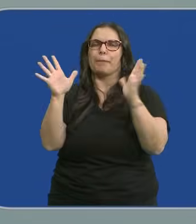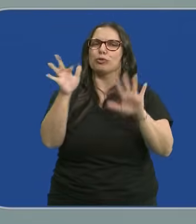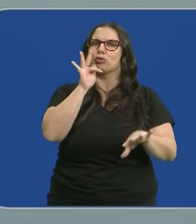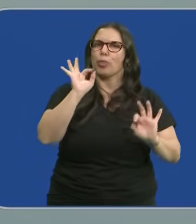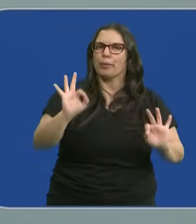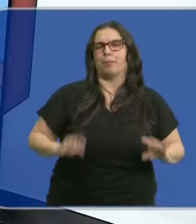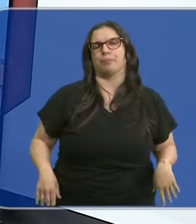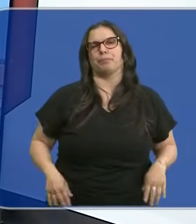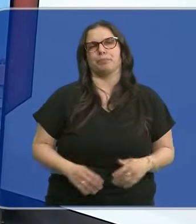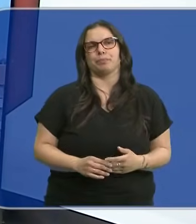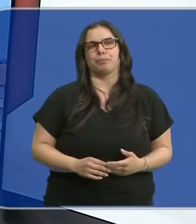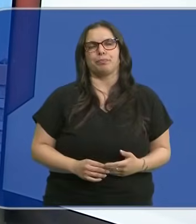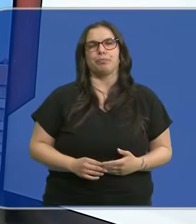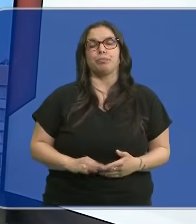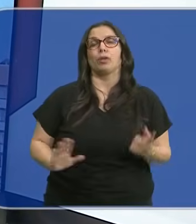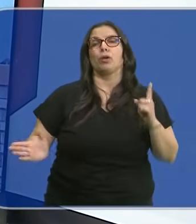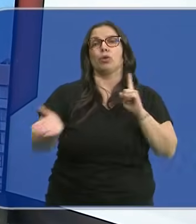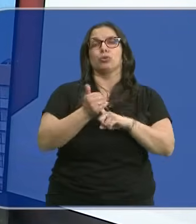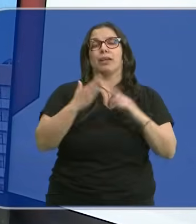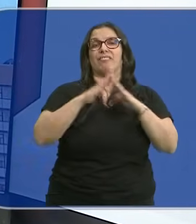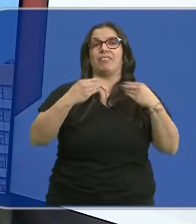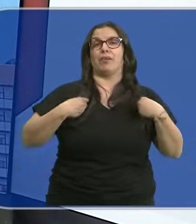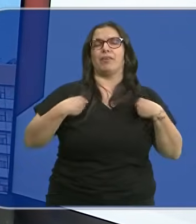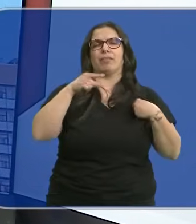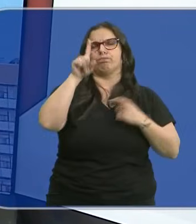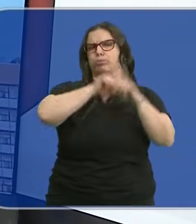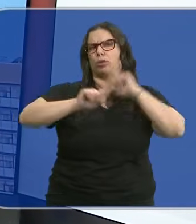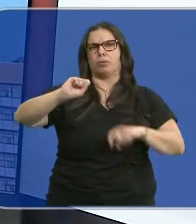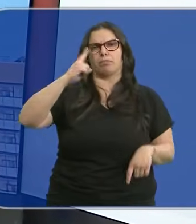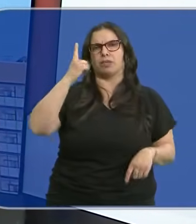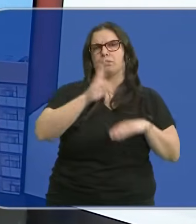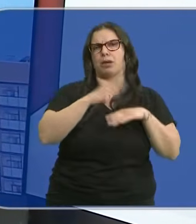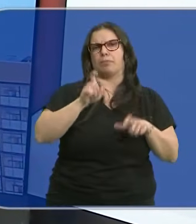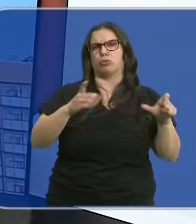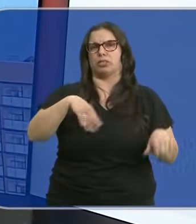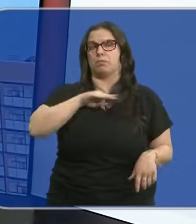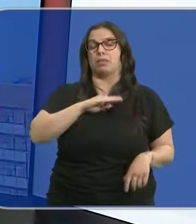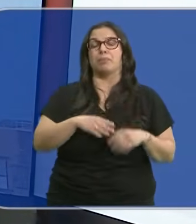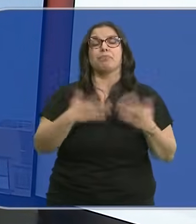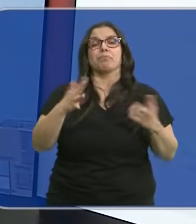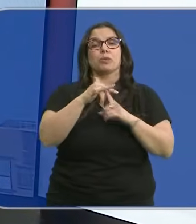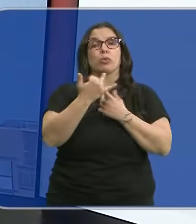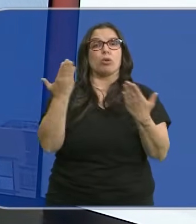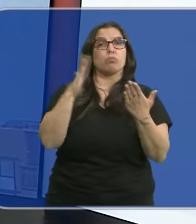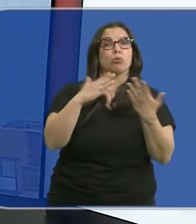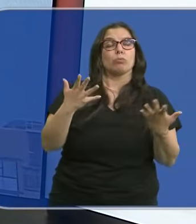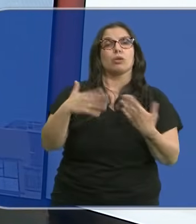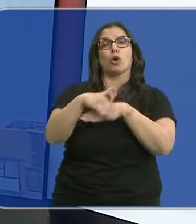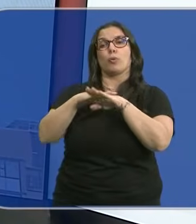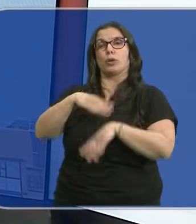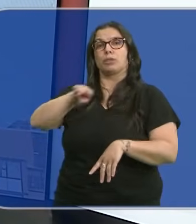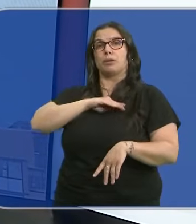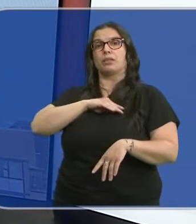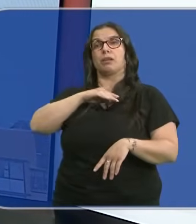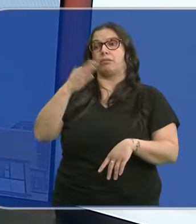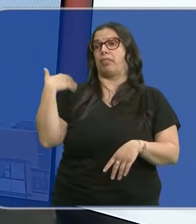producido. Acceder a una vivienda sigue siendo el principal problema para los españoles. Para hacer frente a esta situación, el Ejecutivo